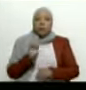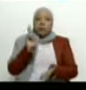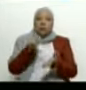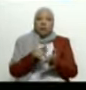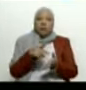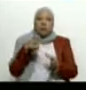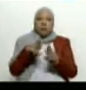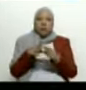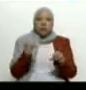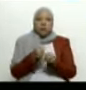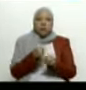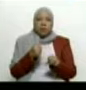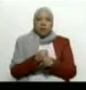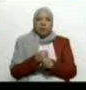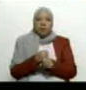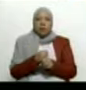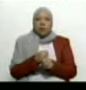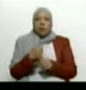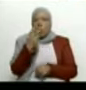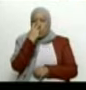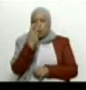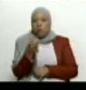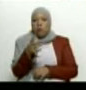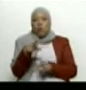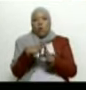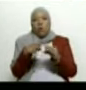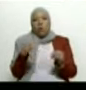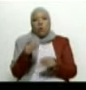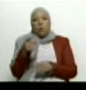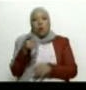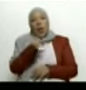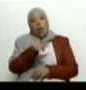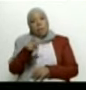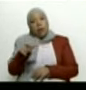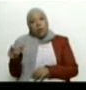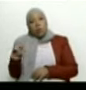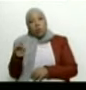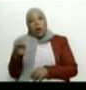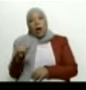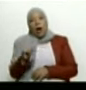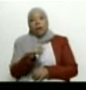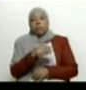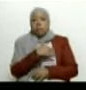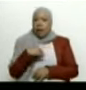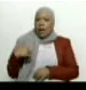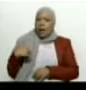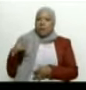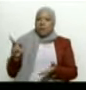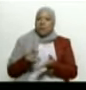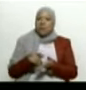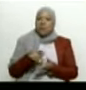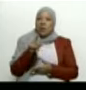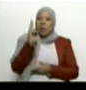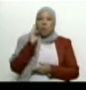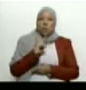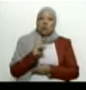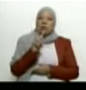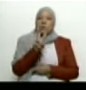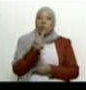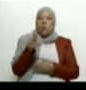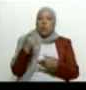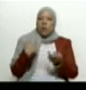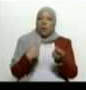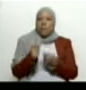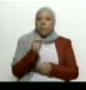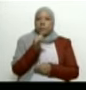Alejandro López, realizó una invitación a todos los ciudadanos que deseen participar en el Espacio Bolívar 21 a